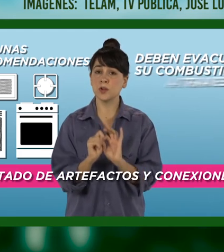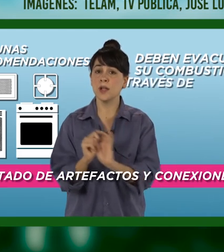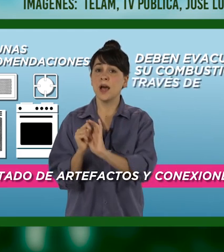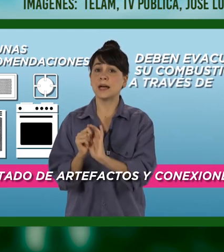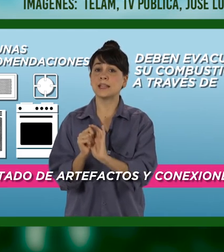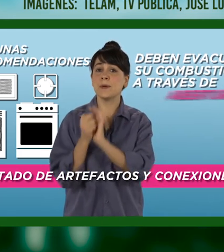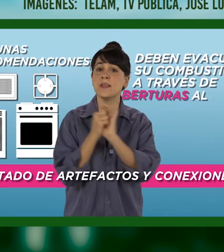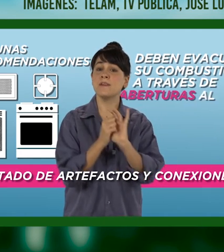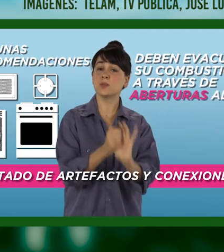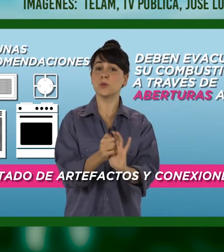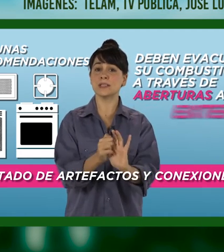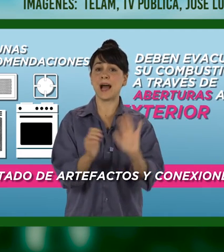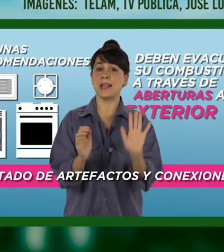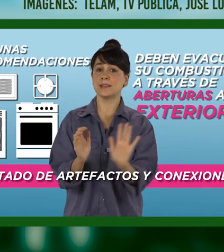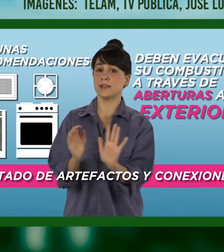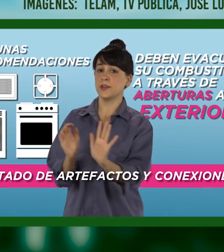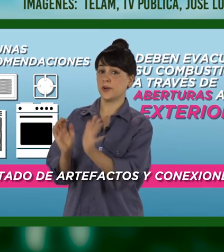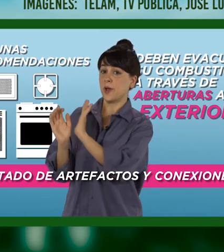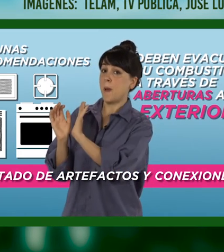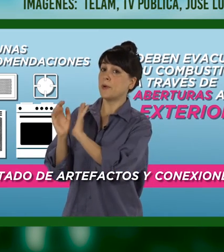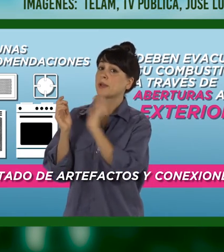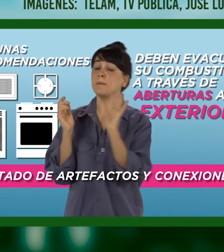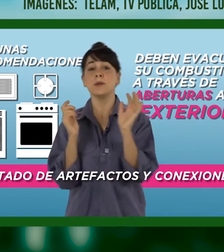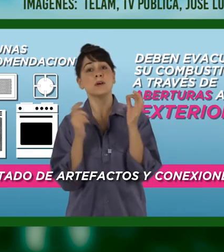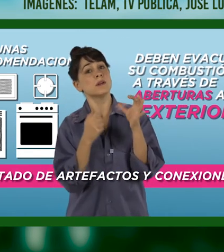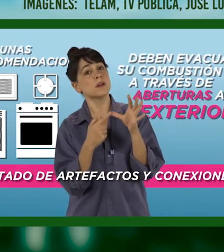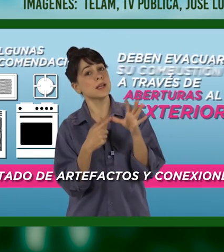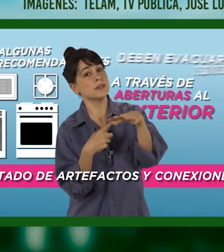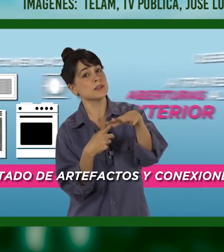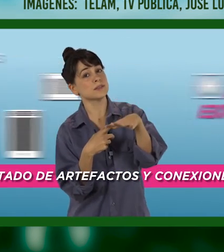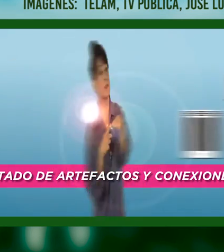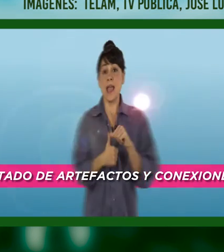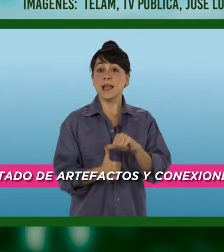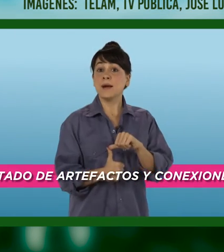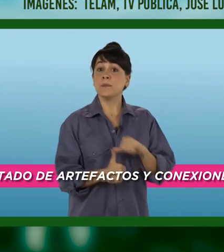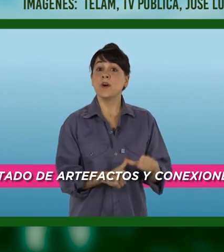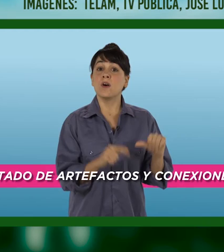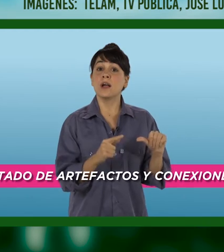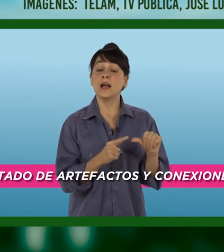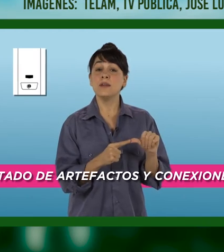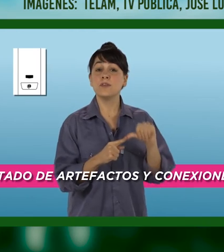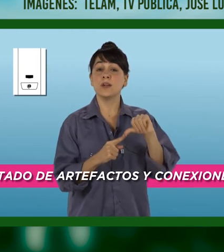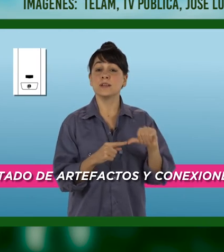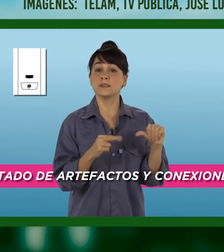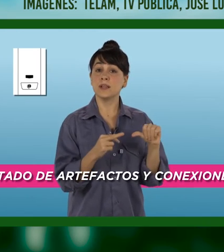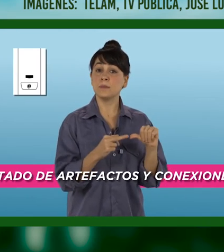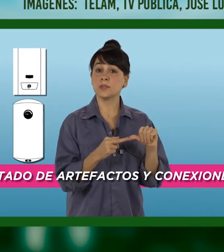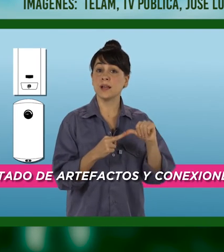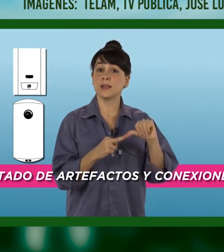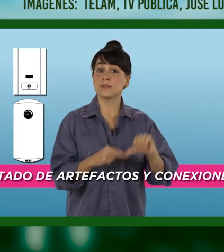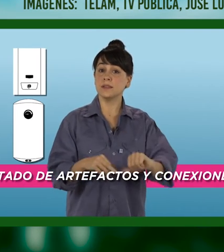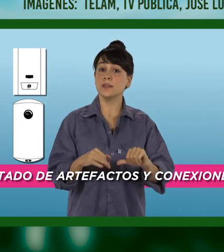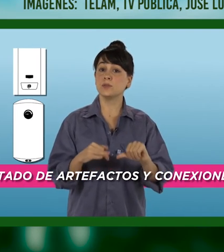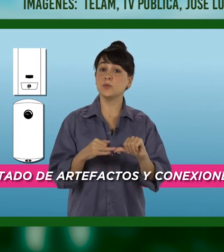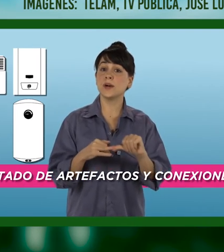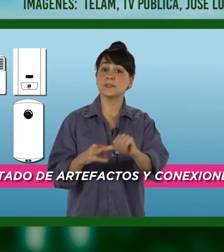es equilibrar esa desigualdad y ponernos como iguales. De manera que la factura que se paga en Buenos